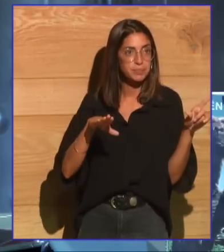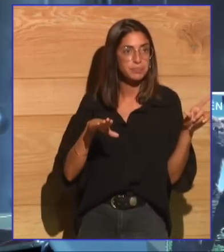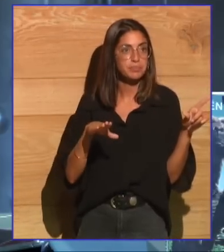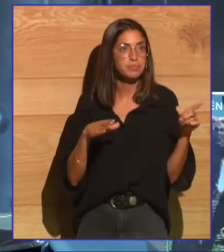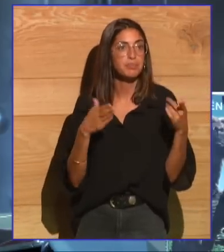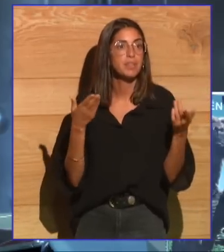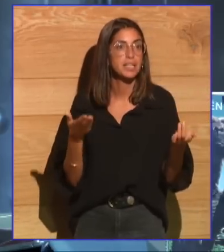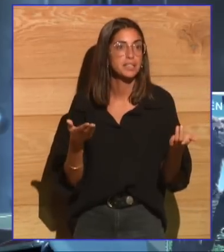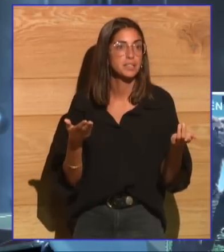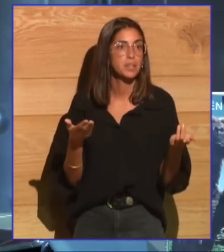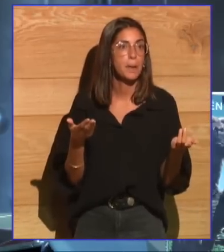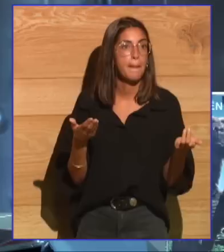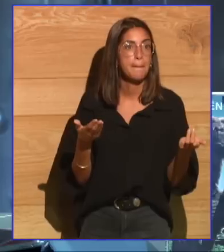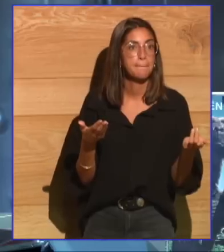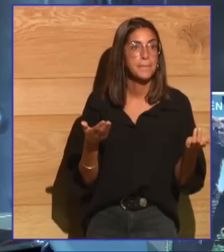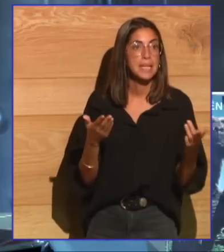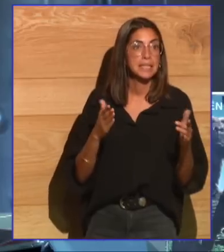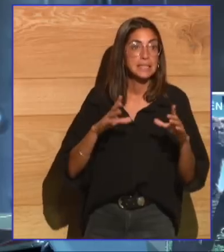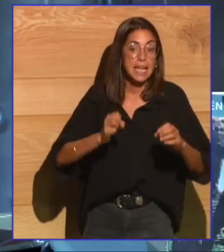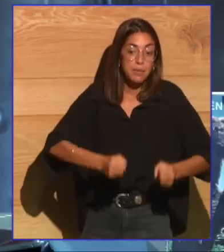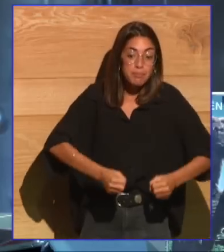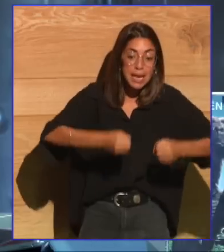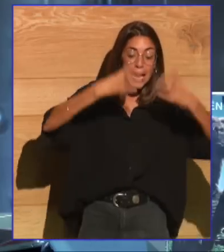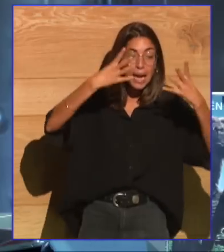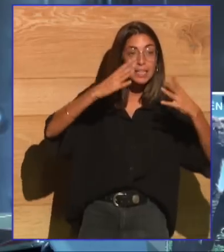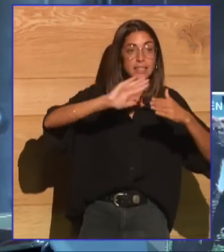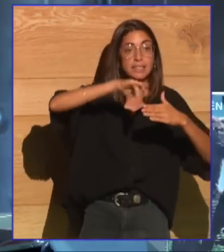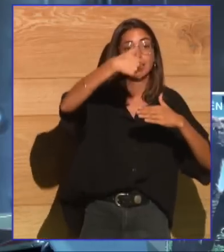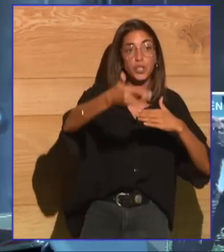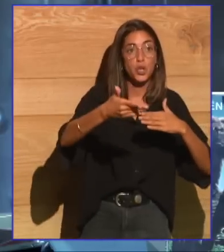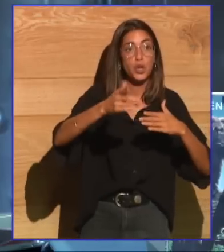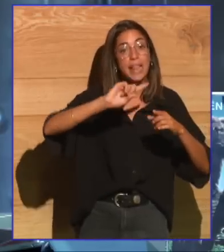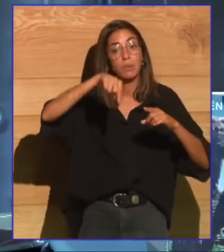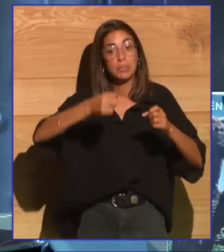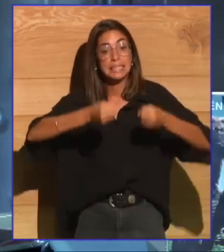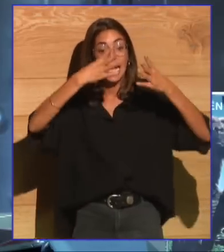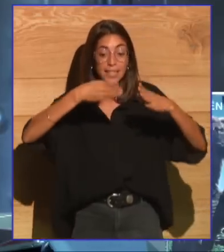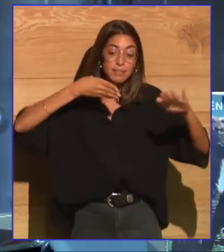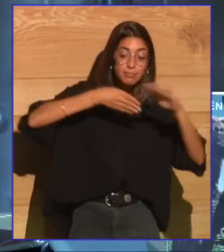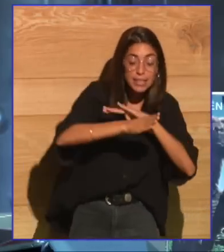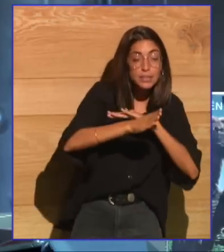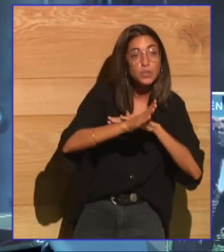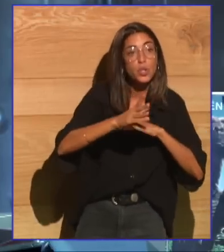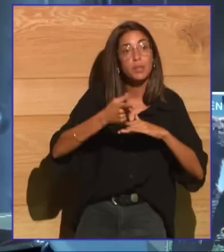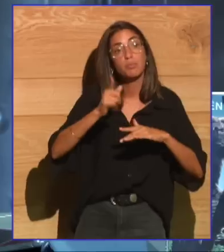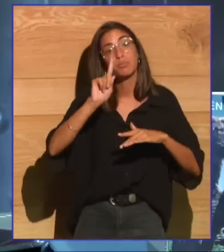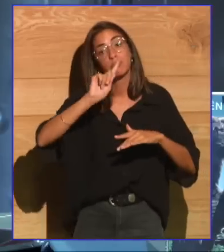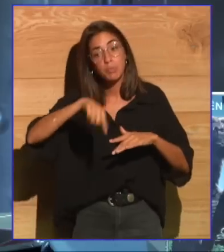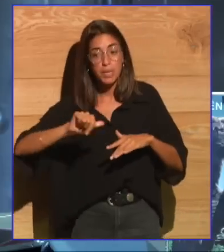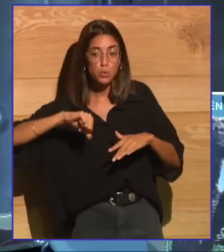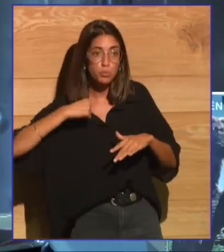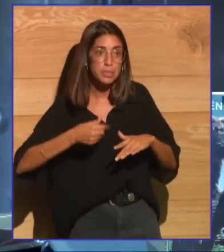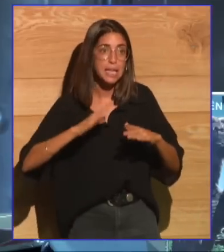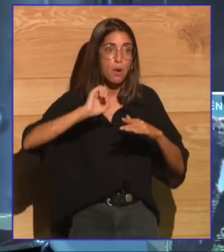de toda la vida del exterior de la casa de bill cosby y luego ya nos metemos dentro y luego el hospital ya nos metemos dentro es una forma como muy